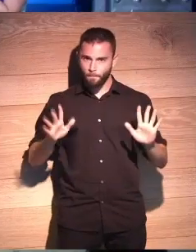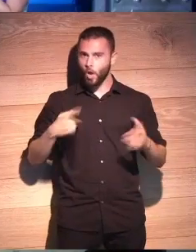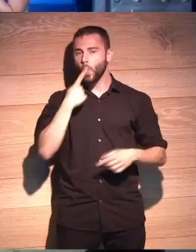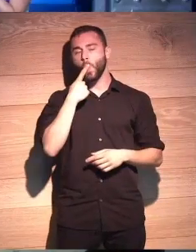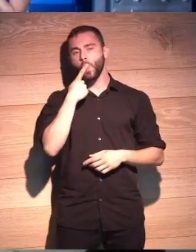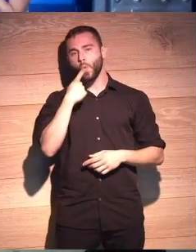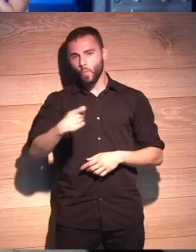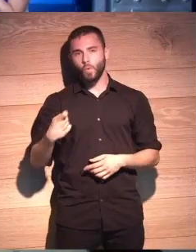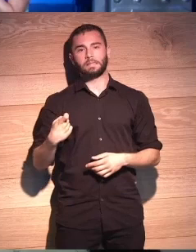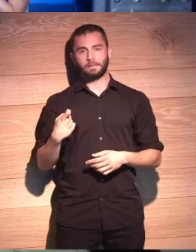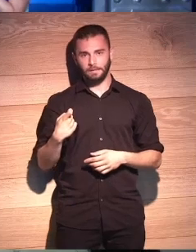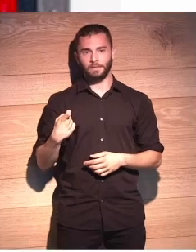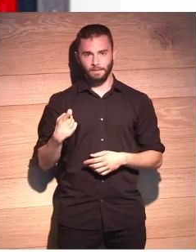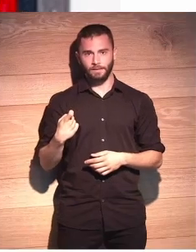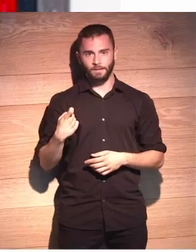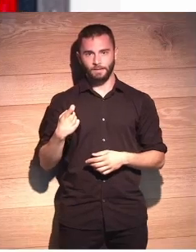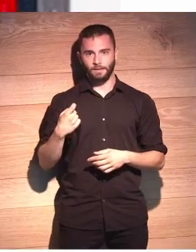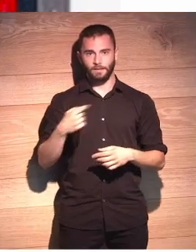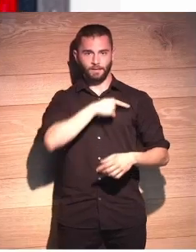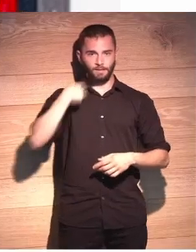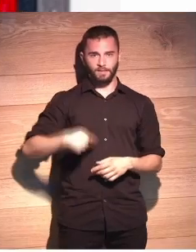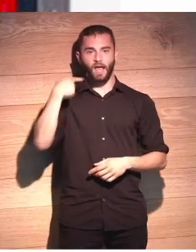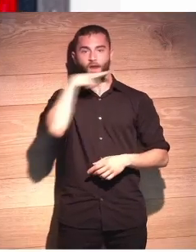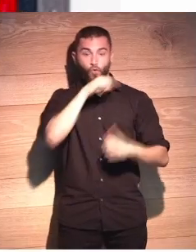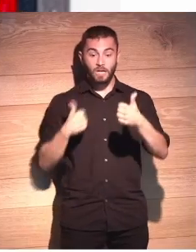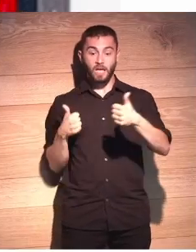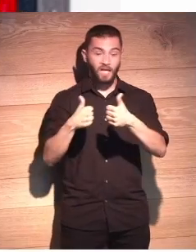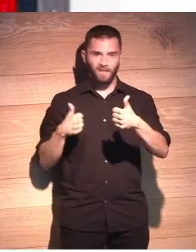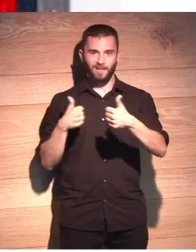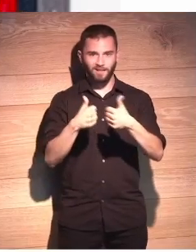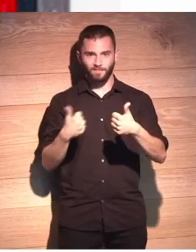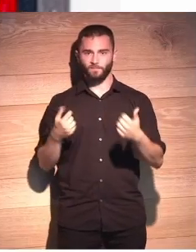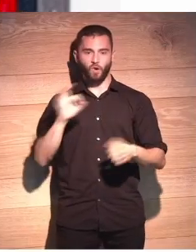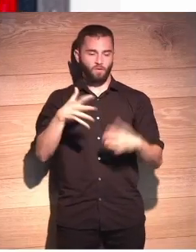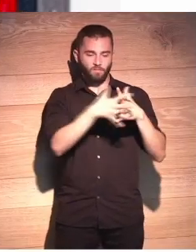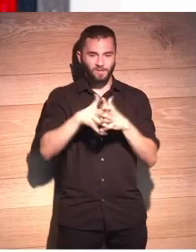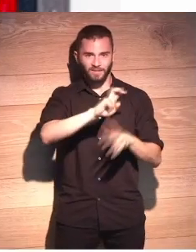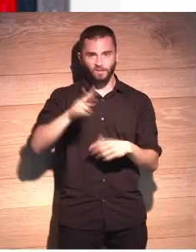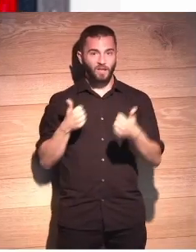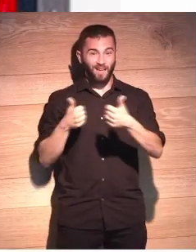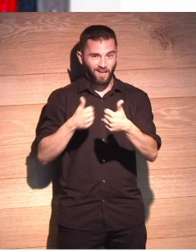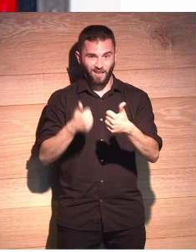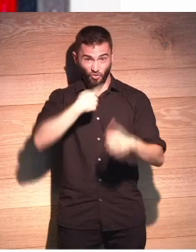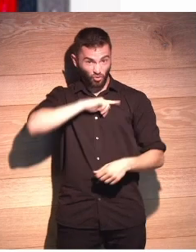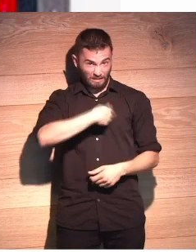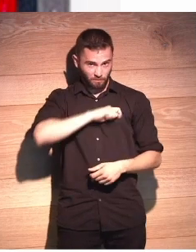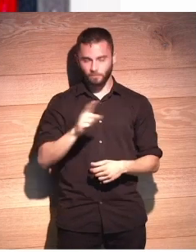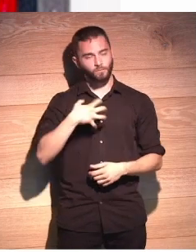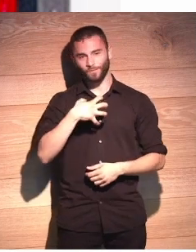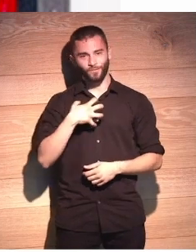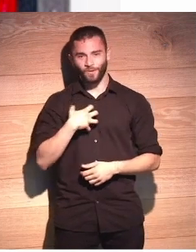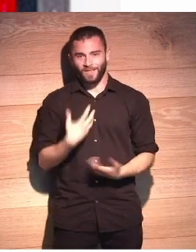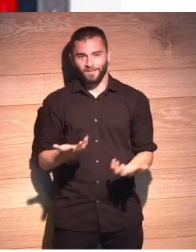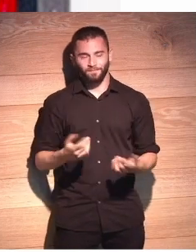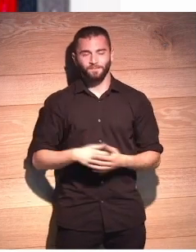costar mucho y no vamos a poder estar, desde luego, a nivel de China y Rusia, o de China y Estados Unidos, ni de broma. Entonces yo digo, encendamos